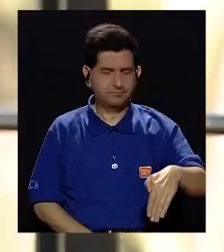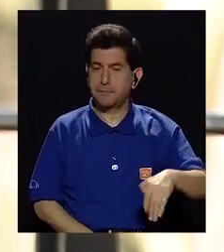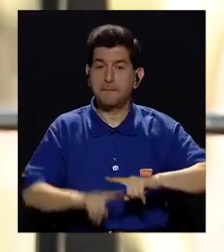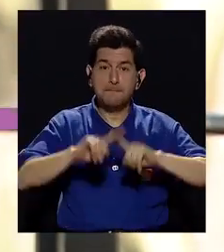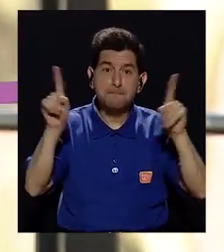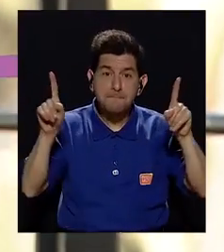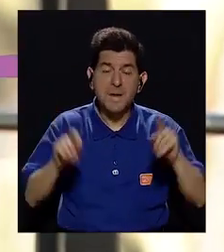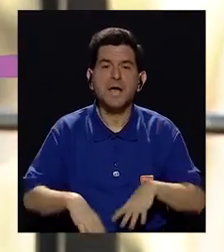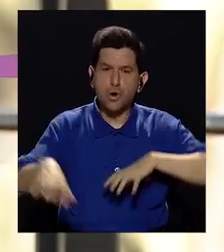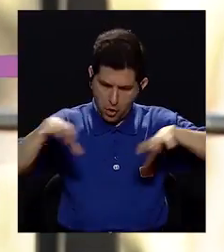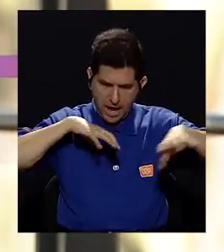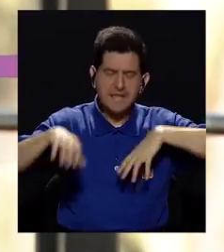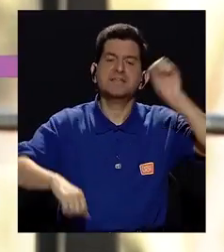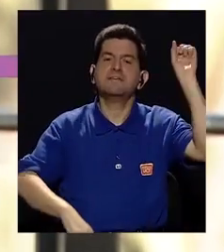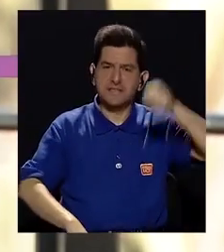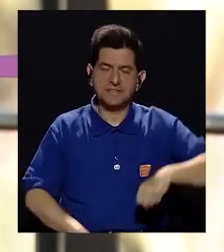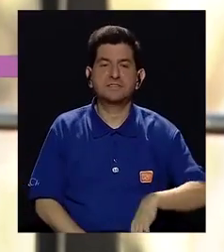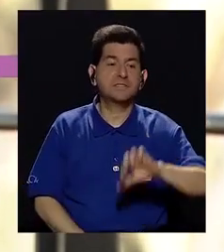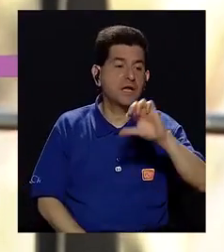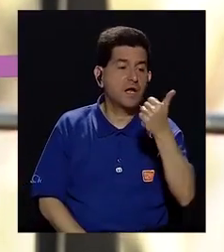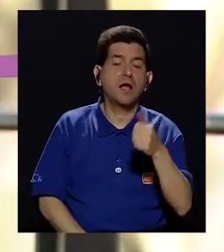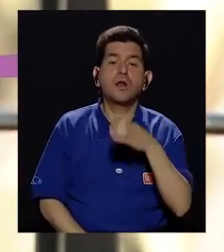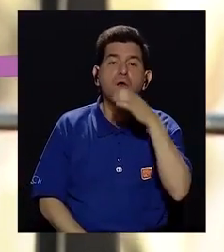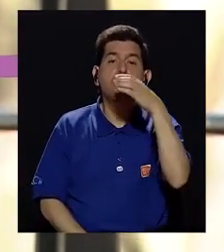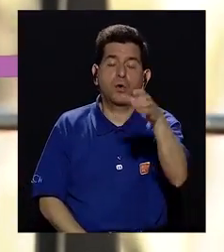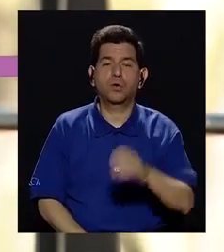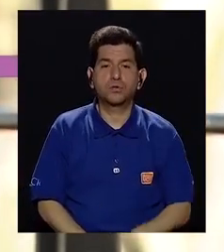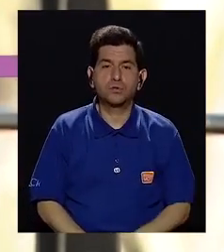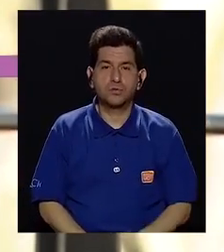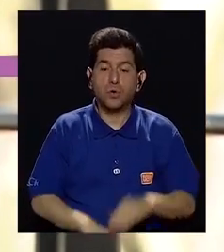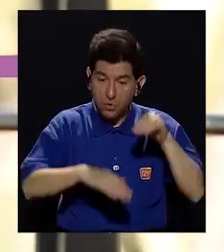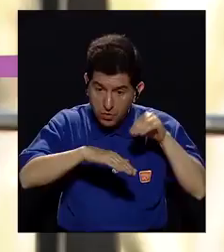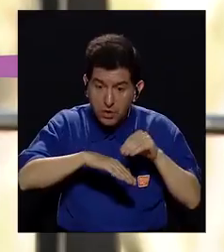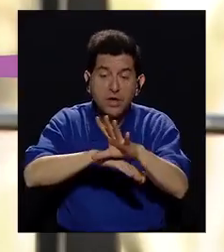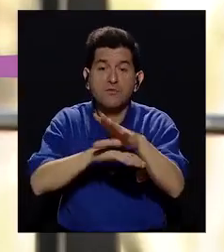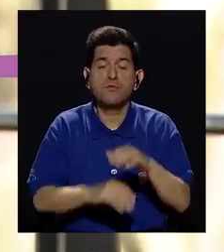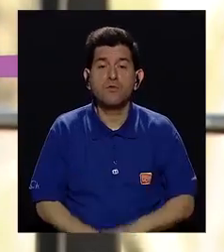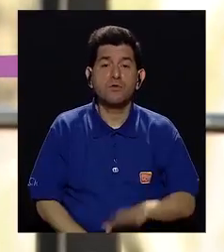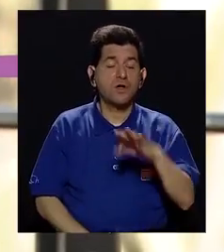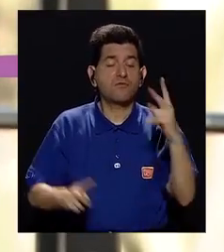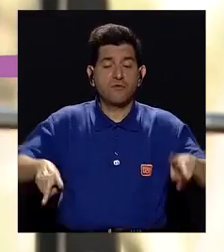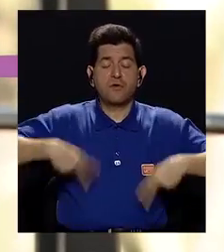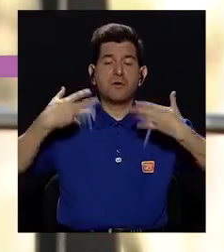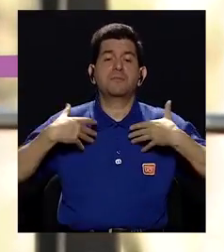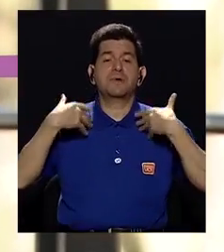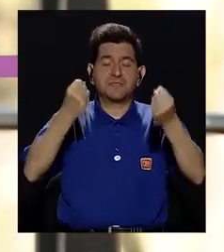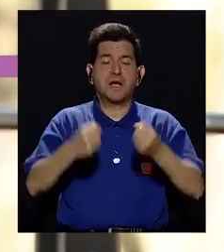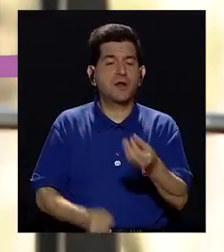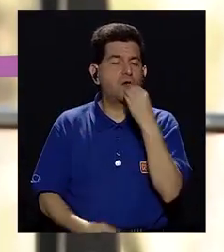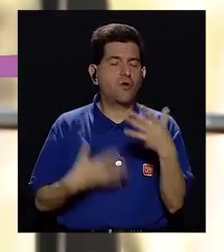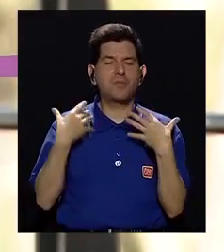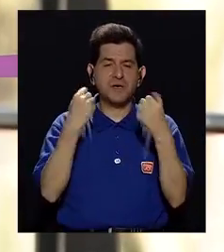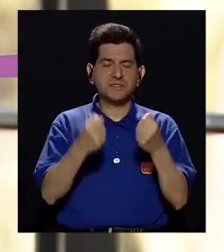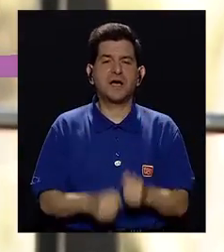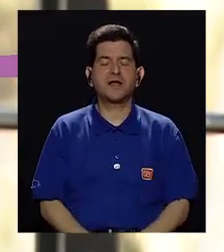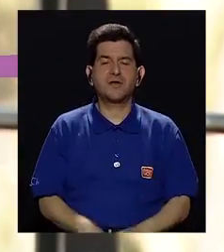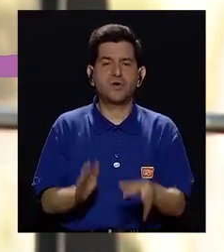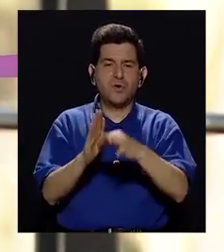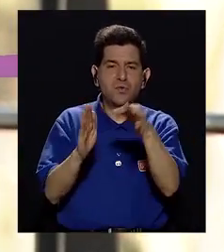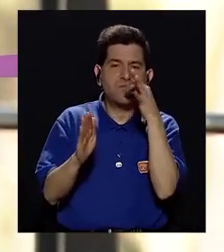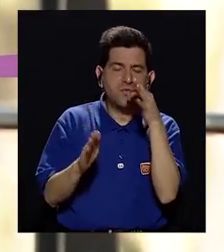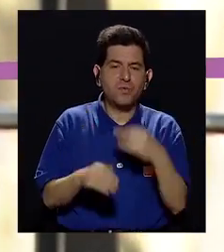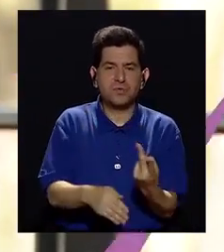abajo, pero por lo menos activarse. Y lo otro que recomendamos que influye son los estilos de vida saludables, comer sano, comer